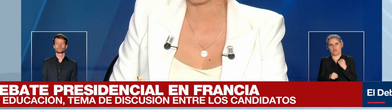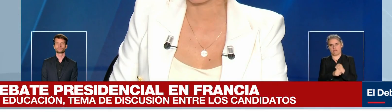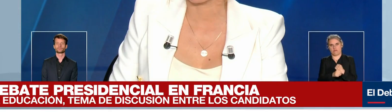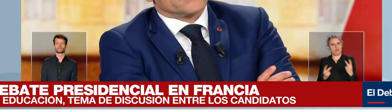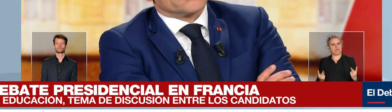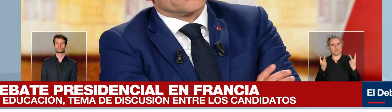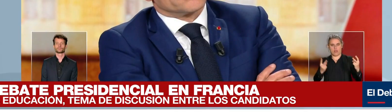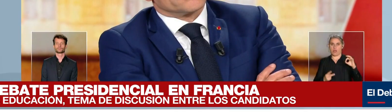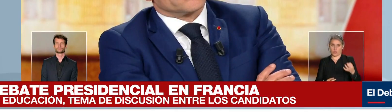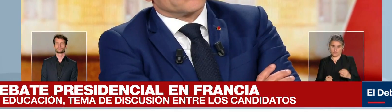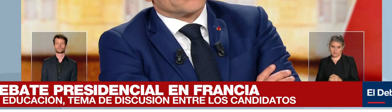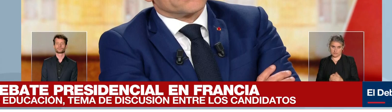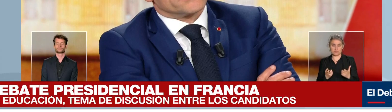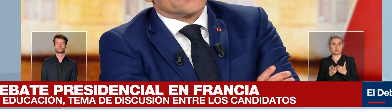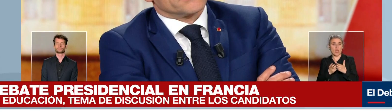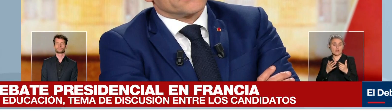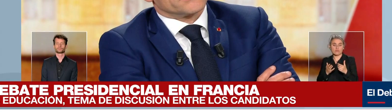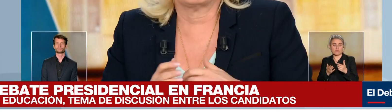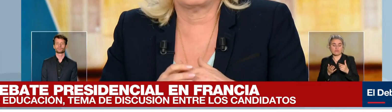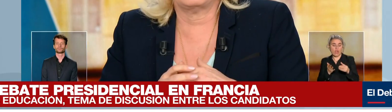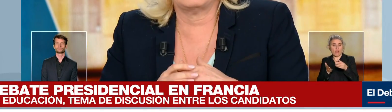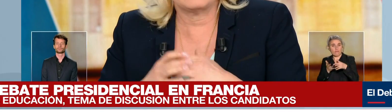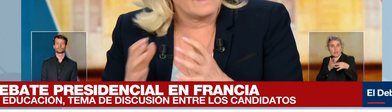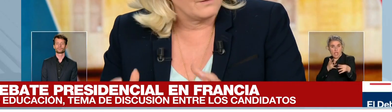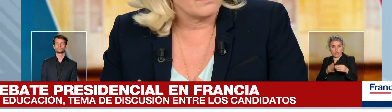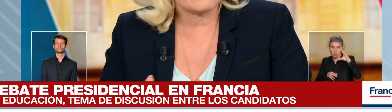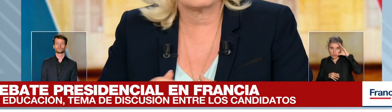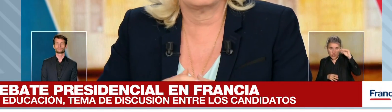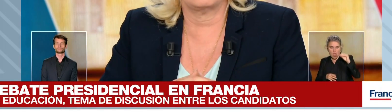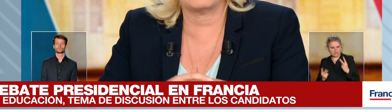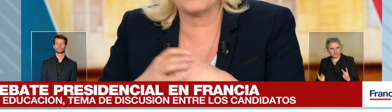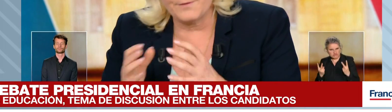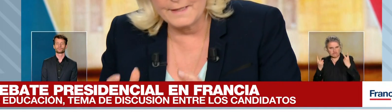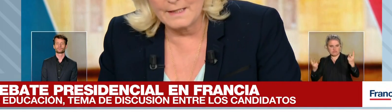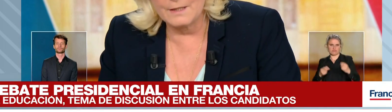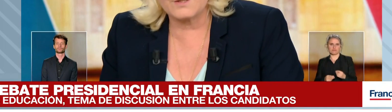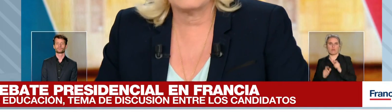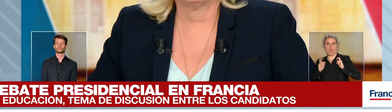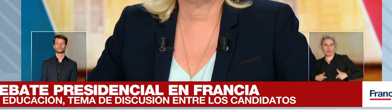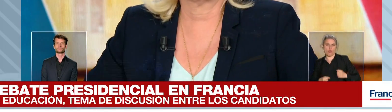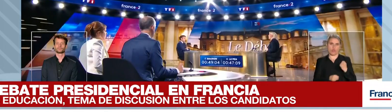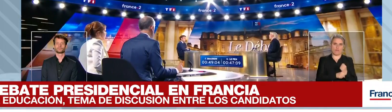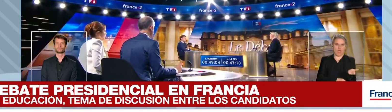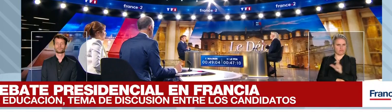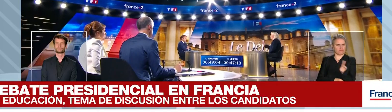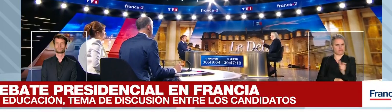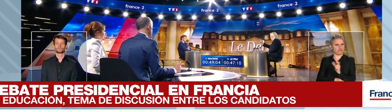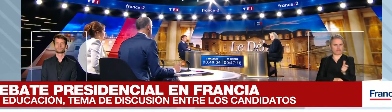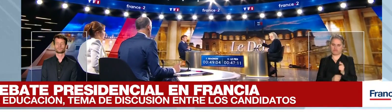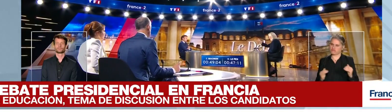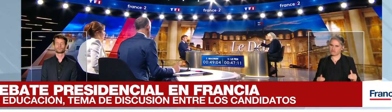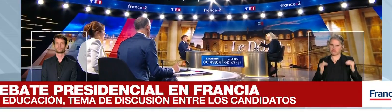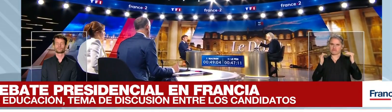torno al valor trabajo. Quiero reorganizar las carreras profesionales, la alternancia,